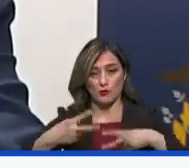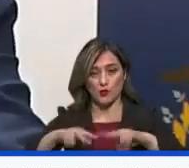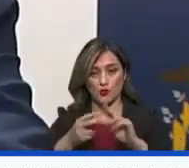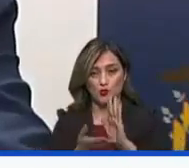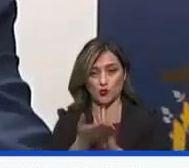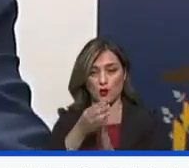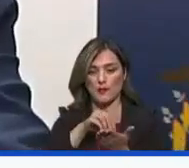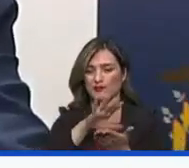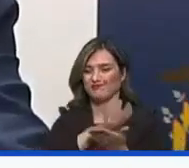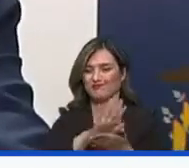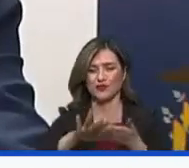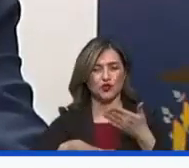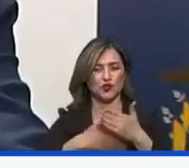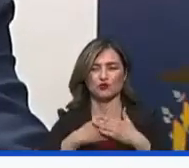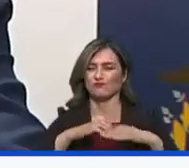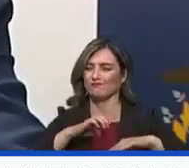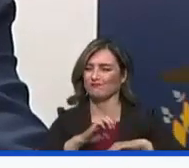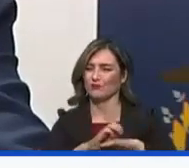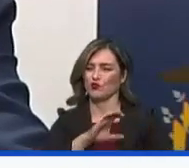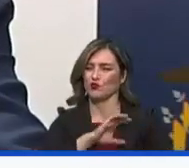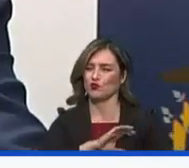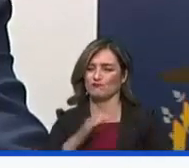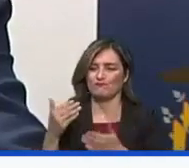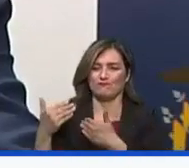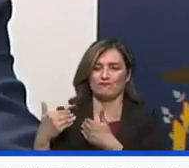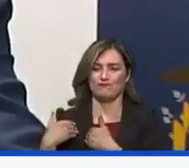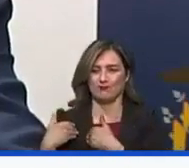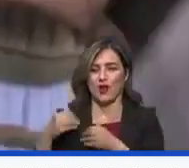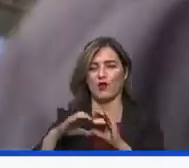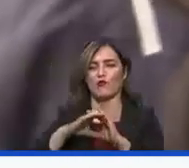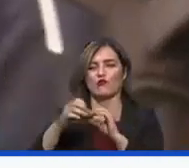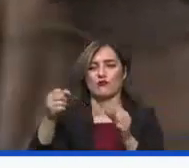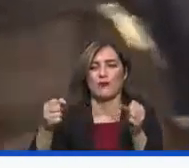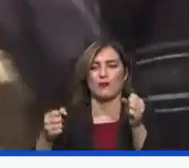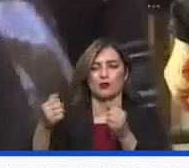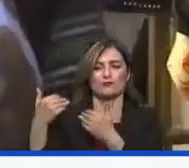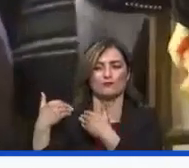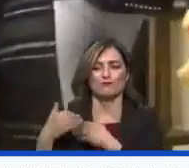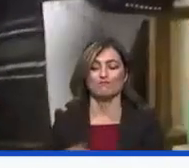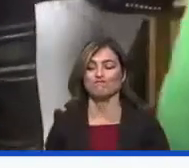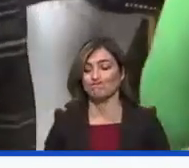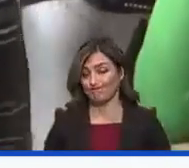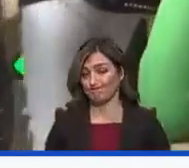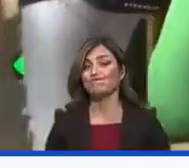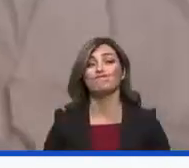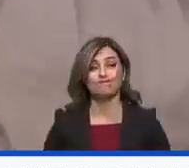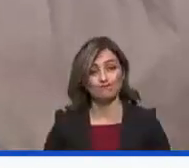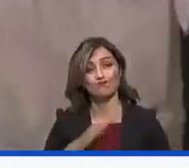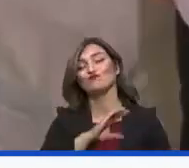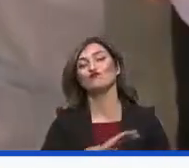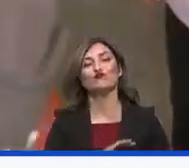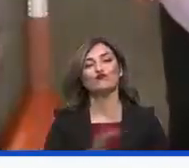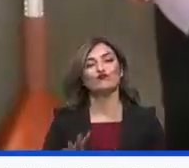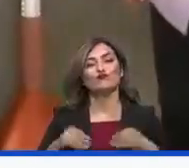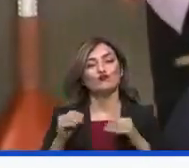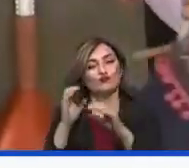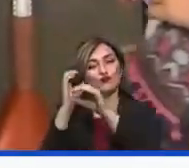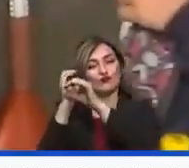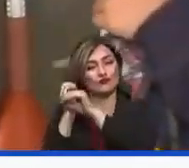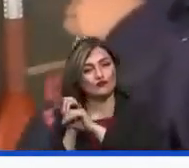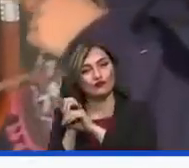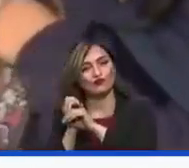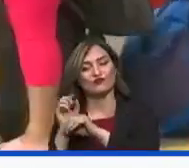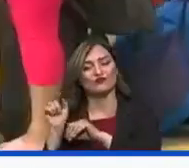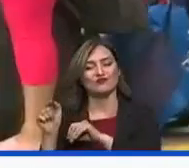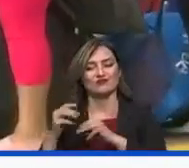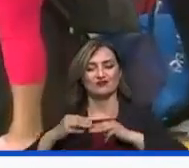los municipios que tienen la competencia del transporte. Así es, los municipios deberán acogerse obligatoriamente